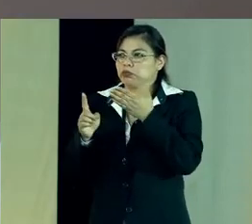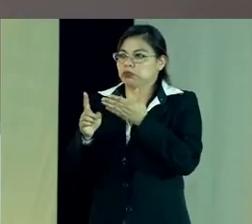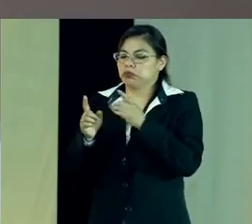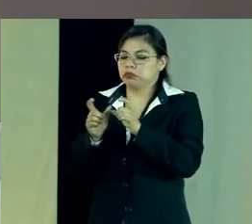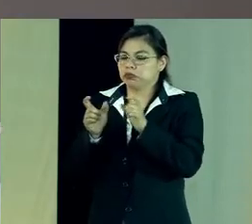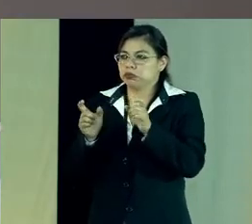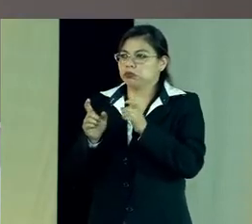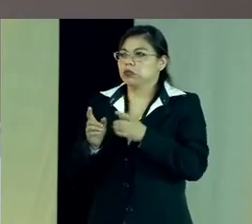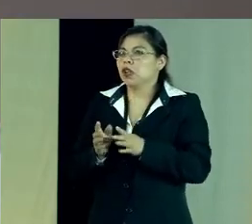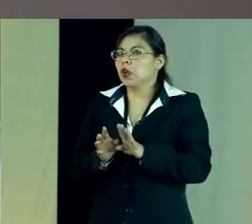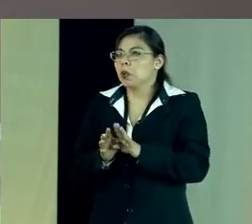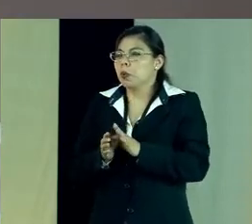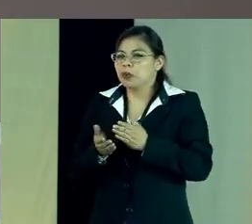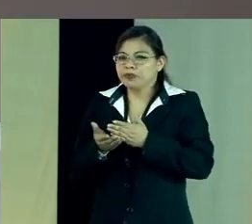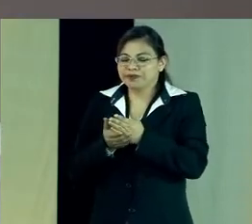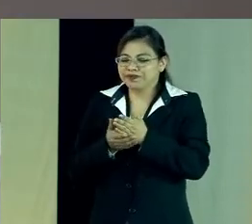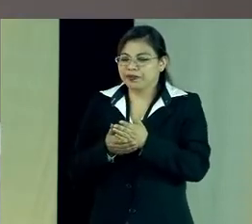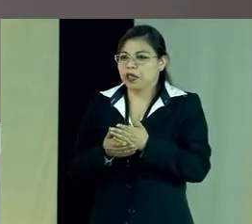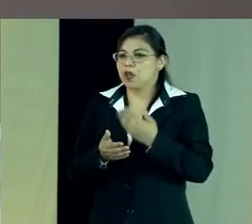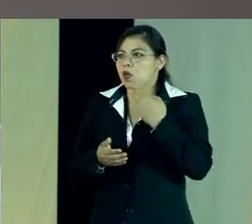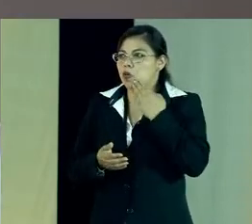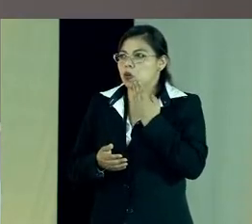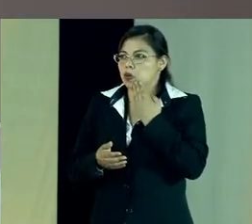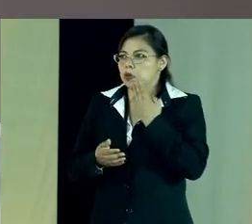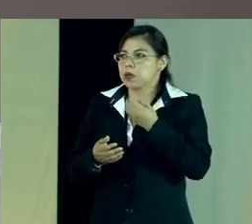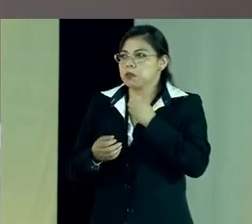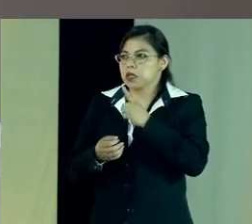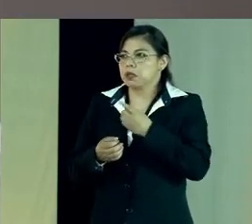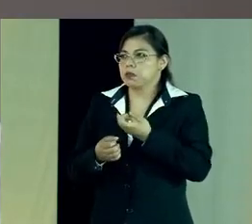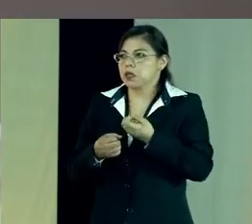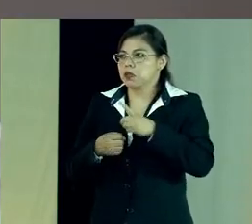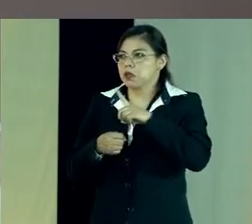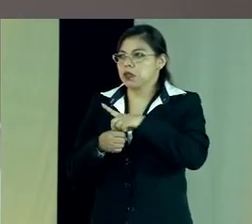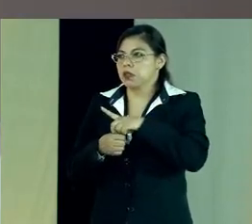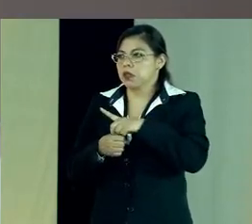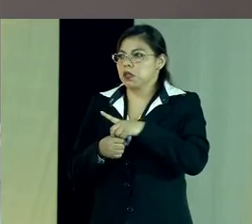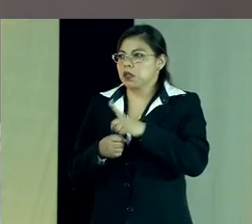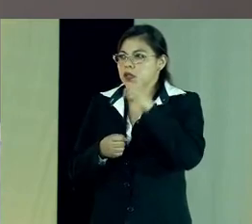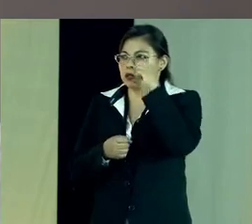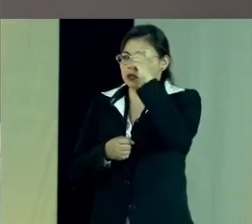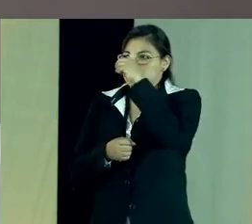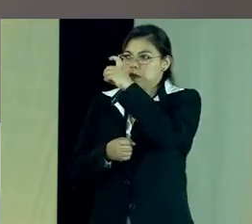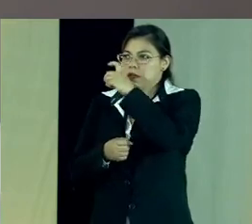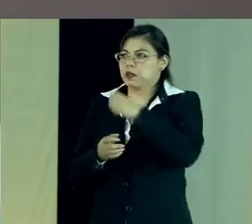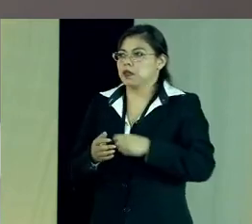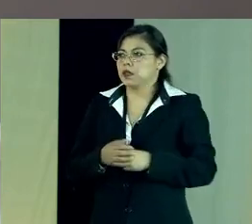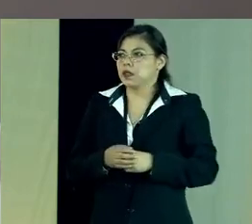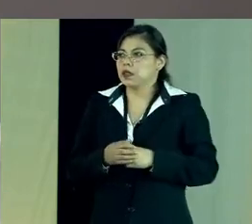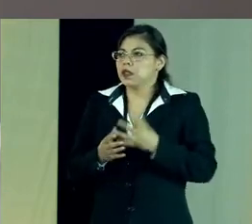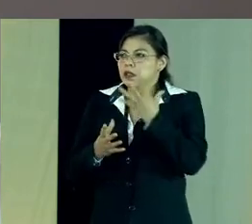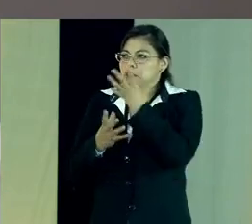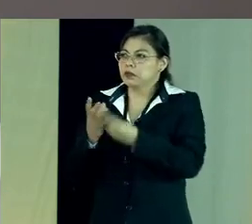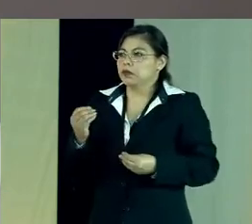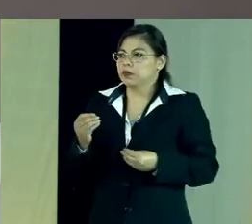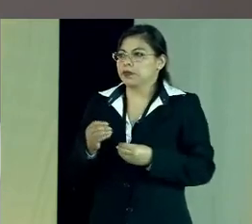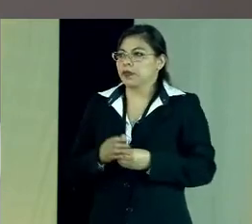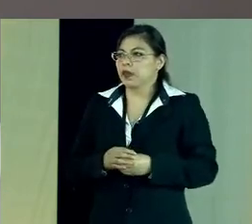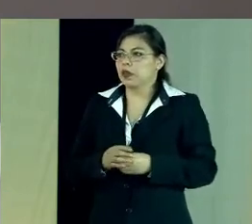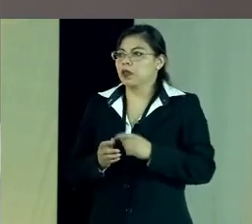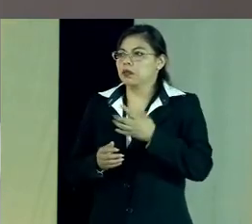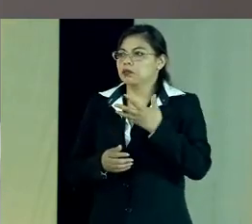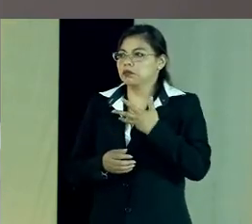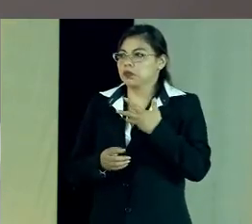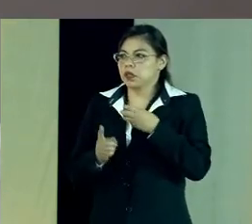profundas grietas en la sociedad es muy difícil para escapar porque es estructural